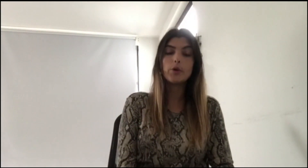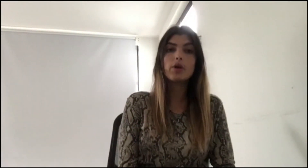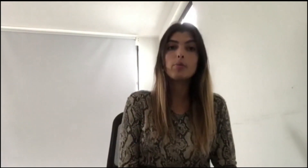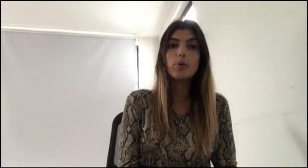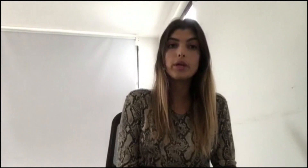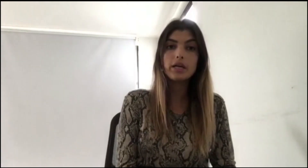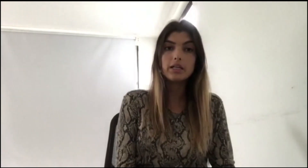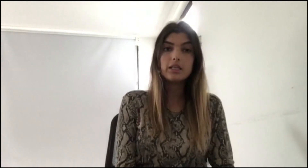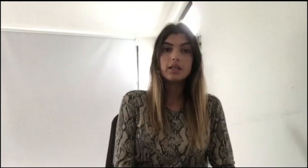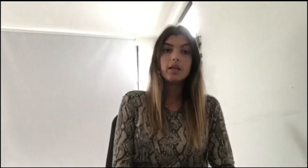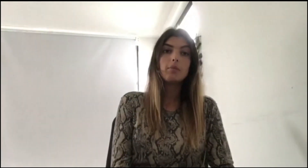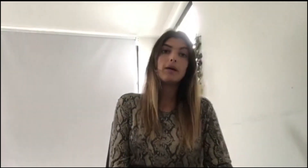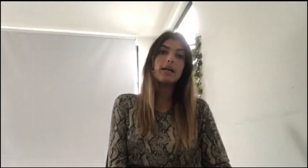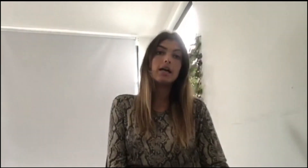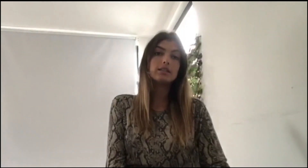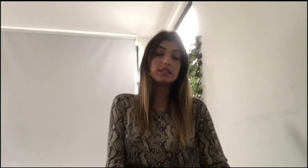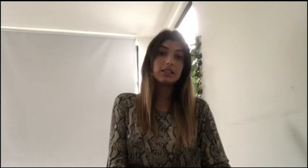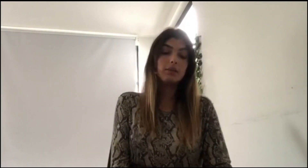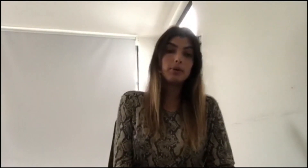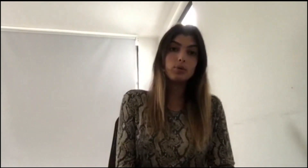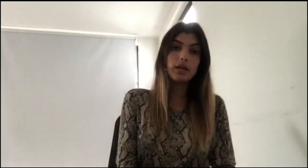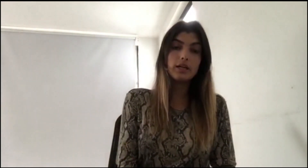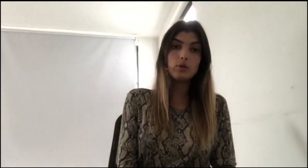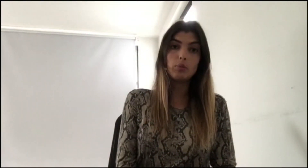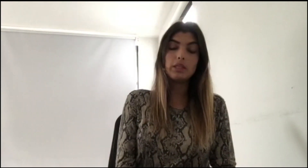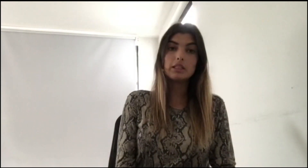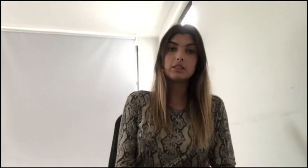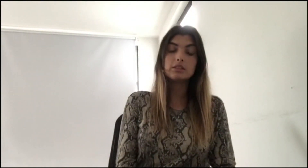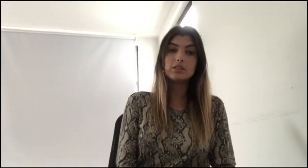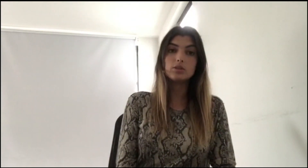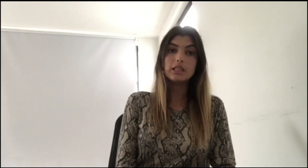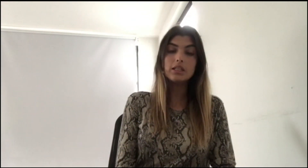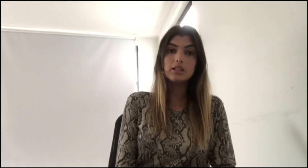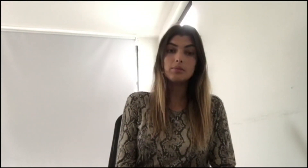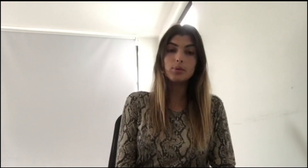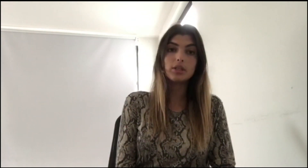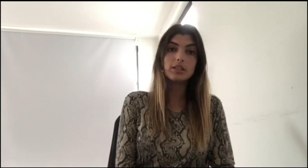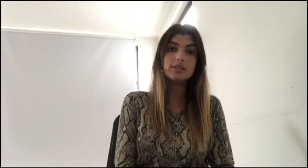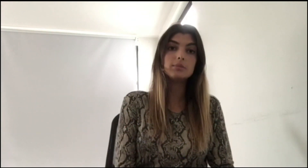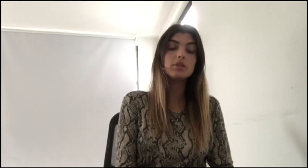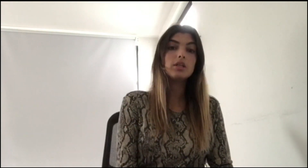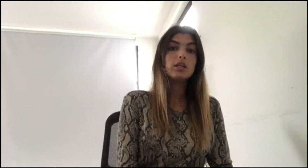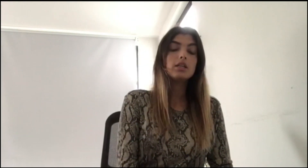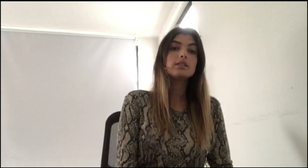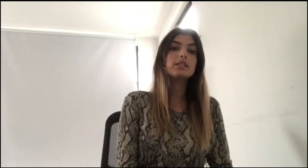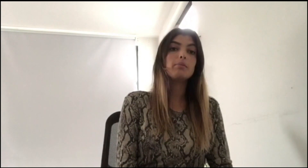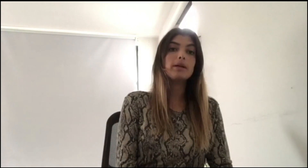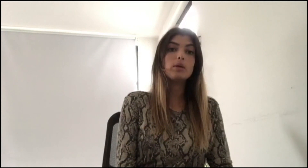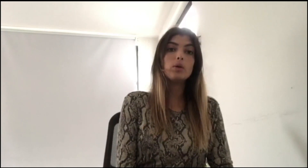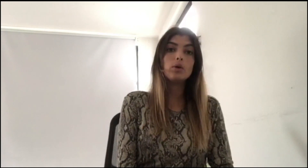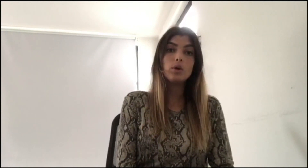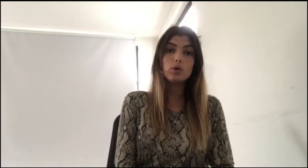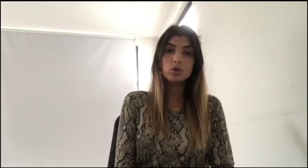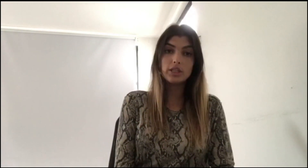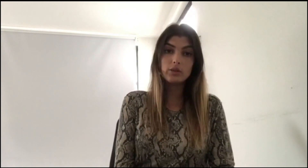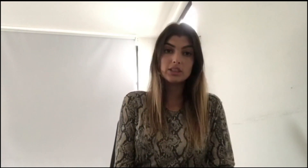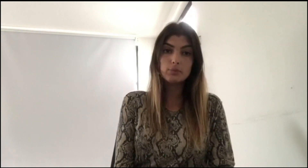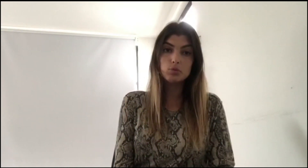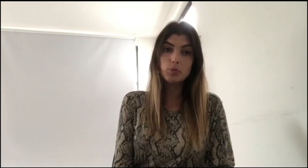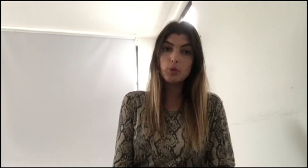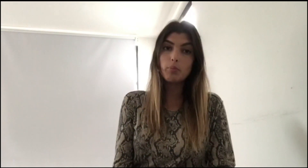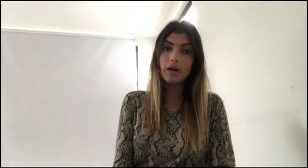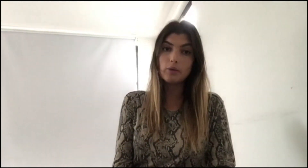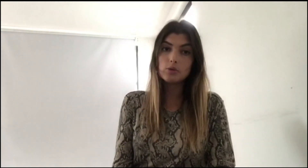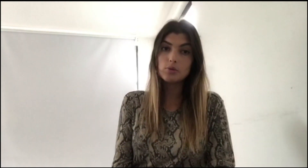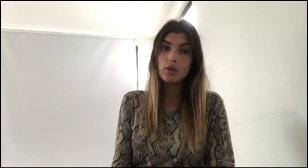junto con el Gobierno de la República para tratar de aperturar la economía nacional, importantísimo. Sin embargo, los hoteleros